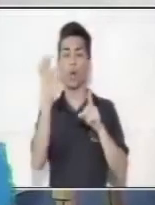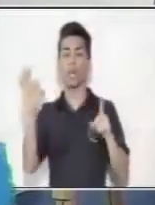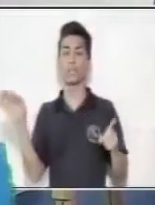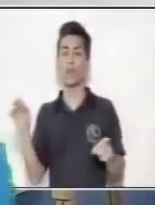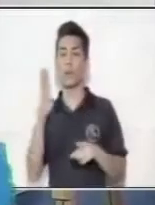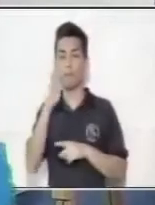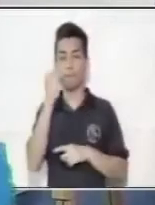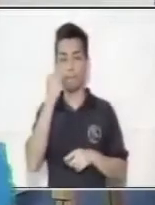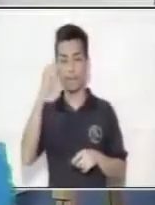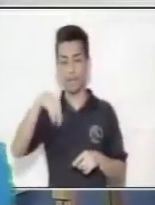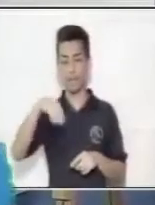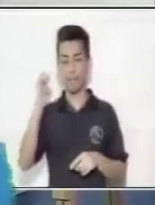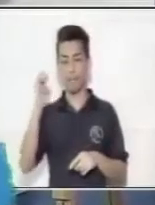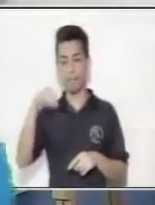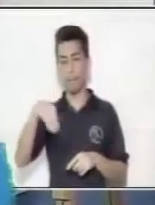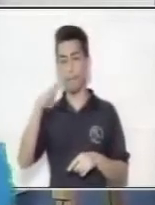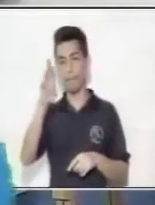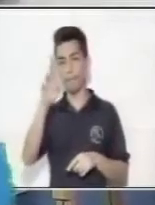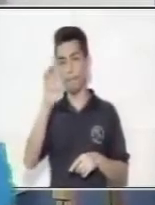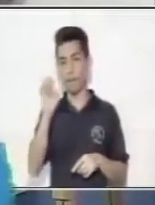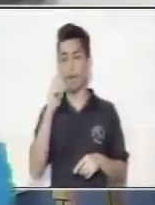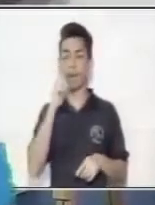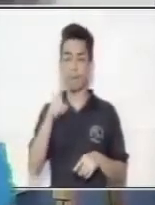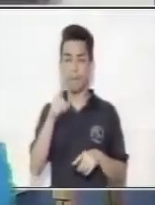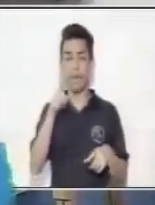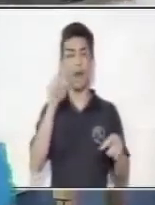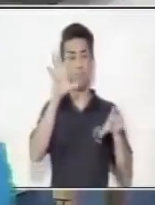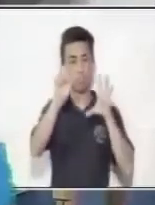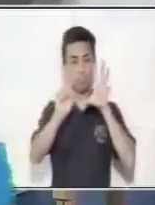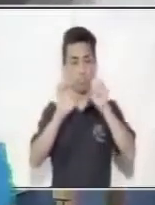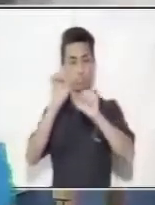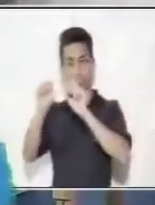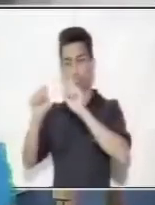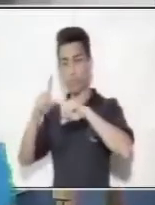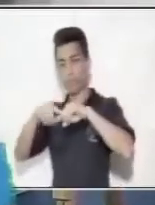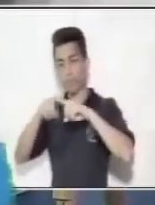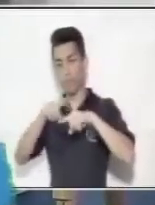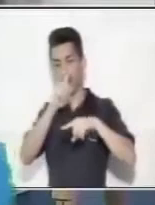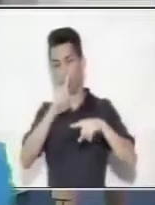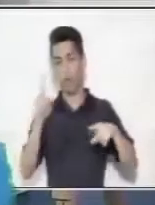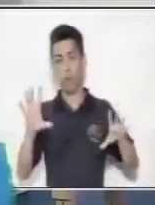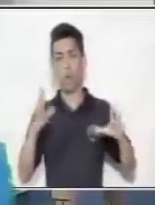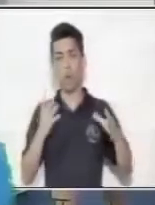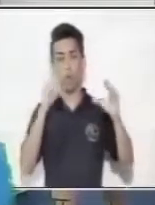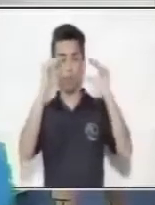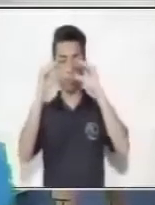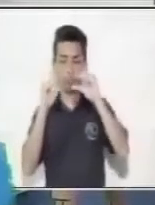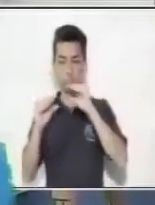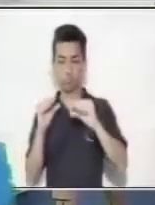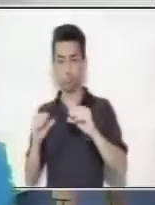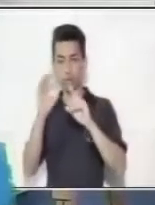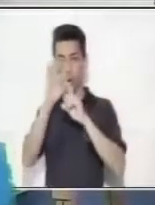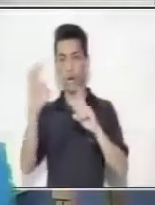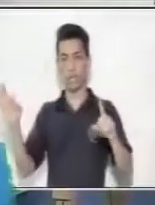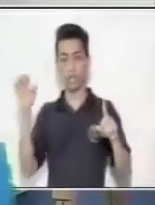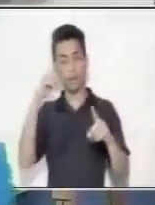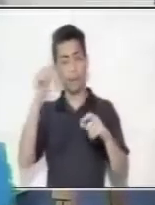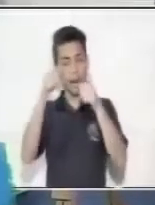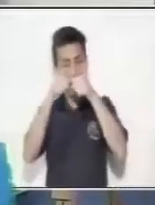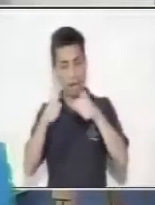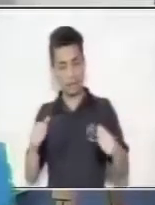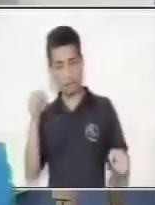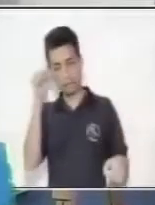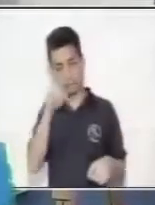cada una de las oraciones dependiendo del contexto también y dependiendo de la estructura que nosotros vayamos a analizar dentro